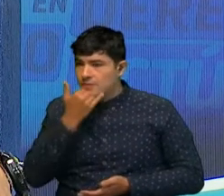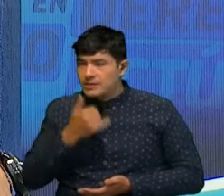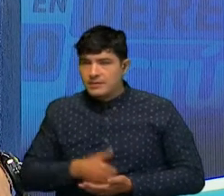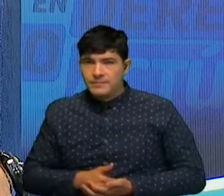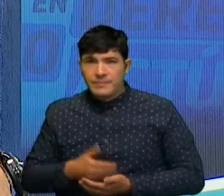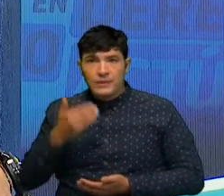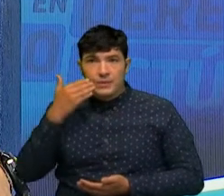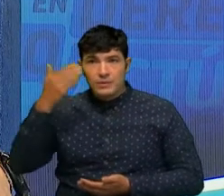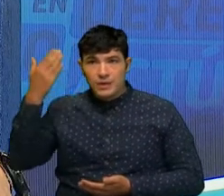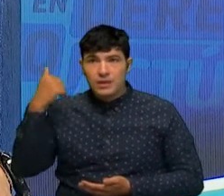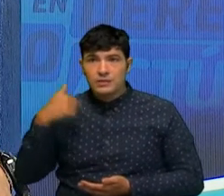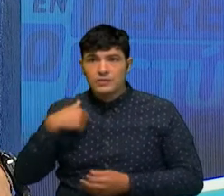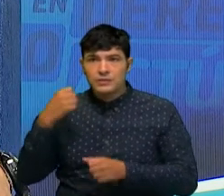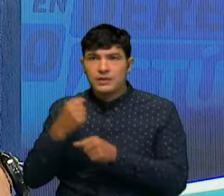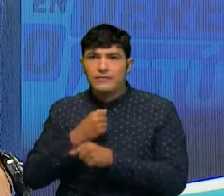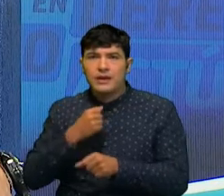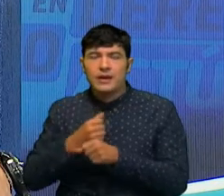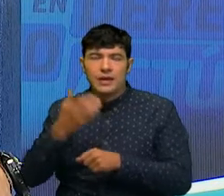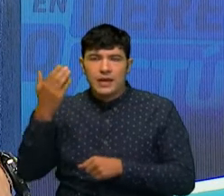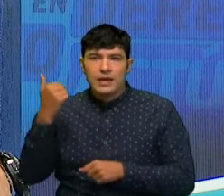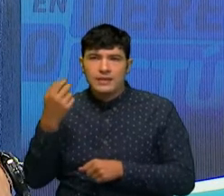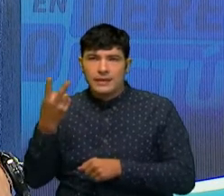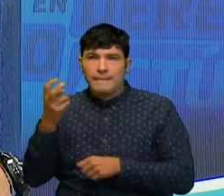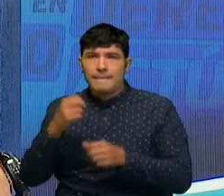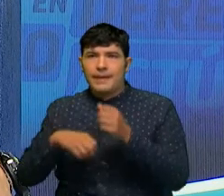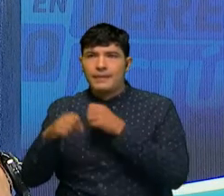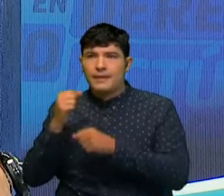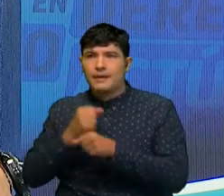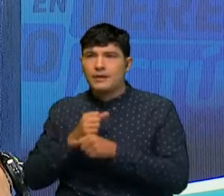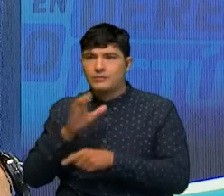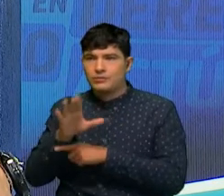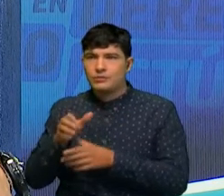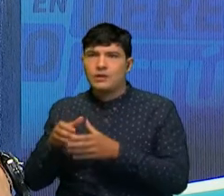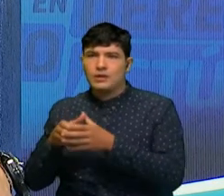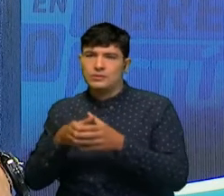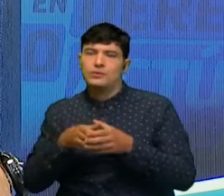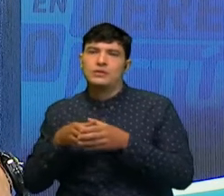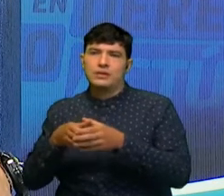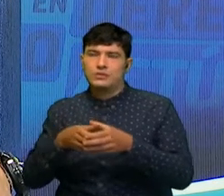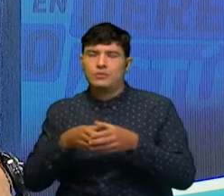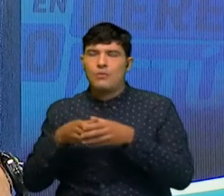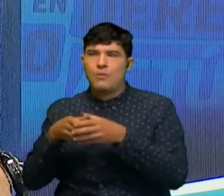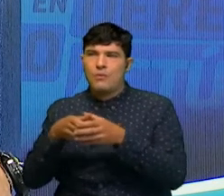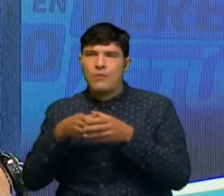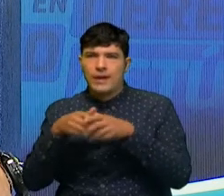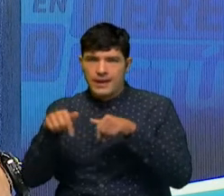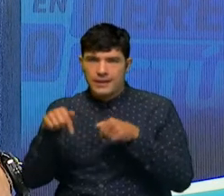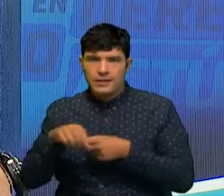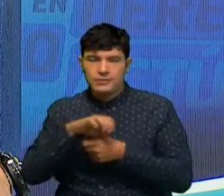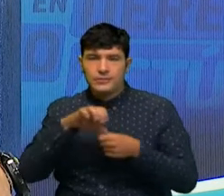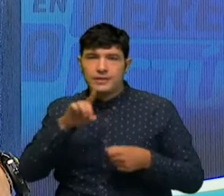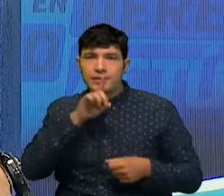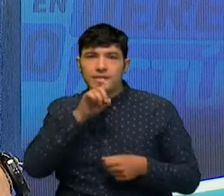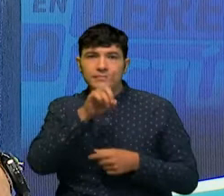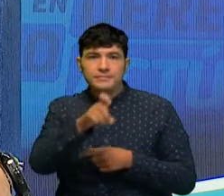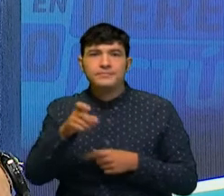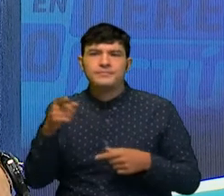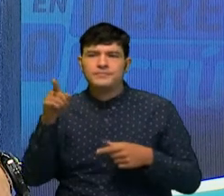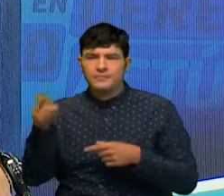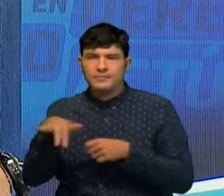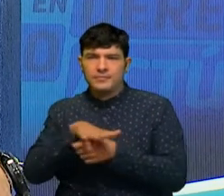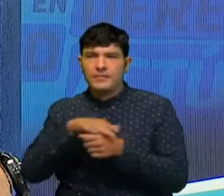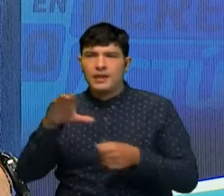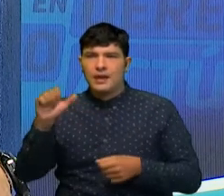que yo trabajé hace por 20 años en una asociación aquí en Bucaramanga, en Campo